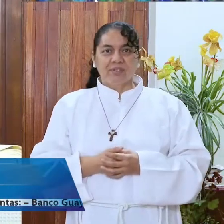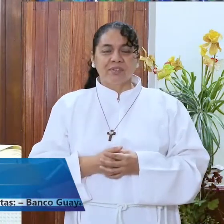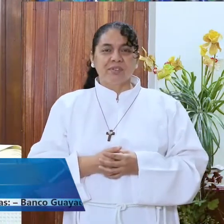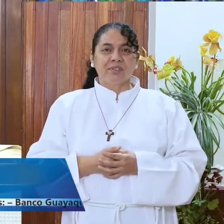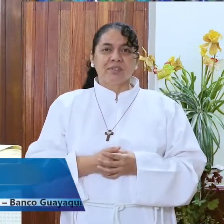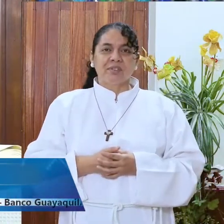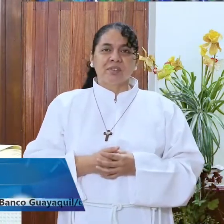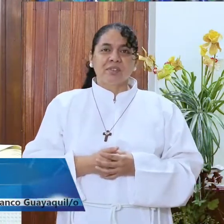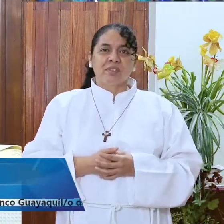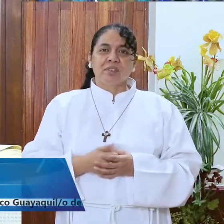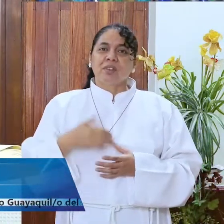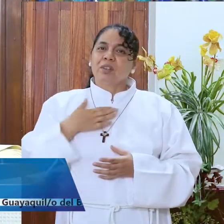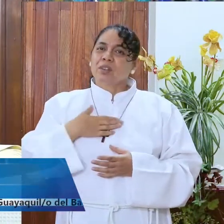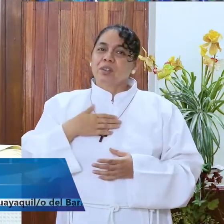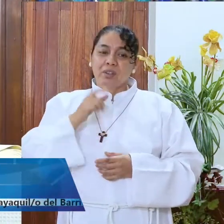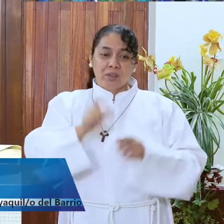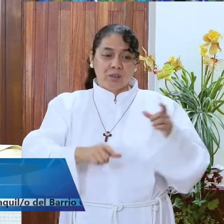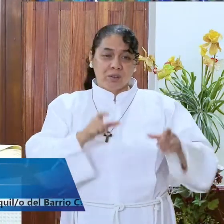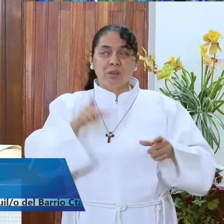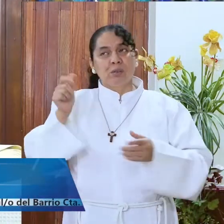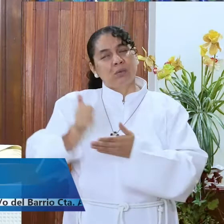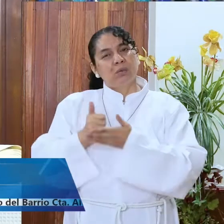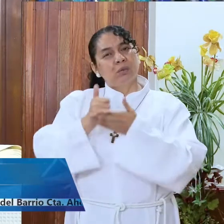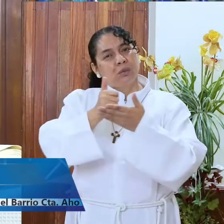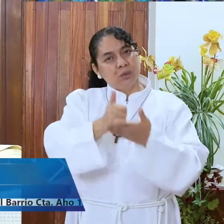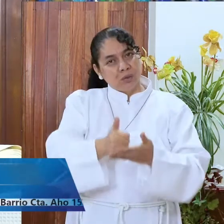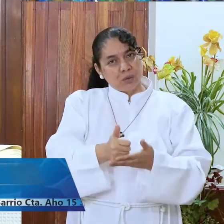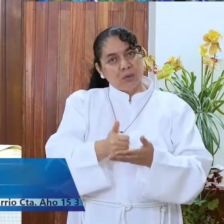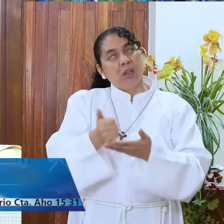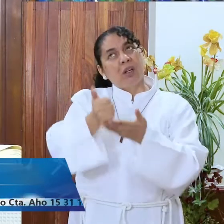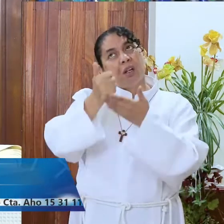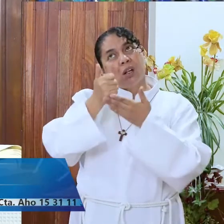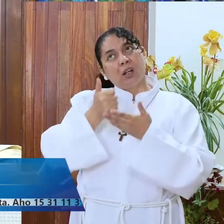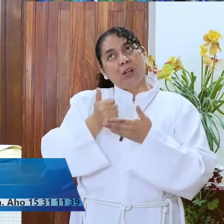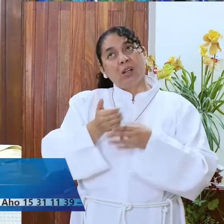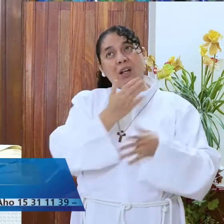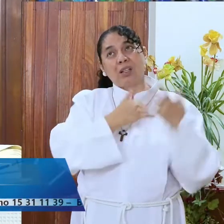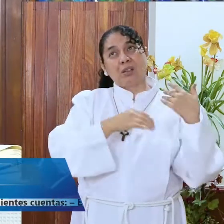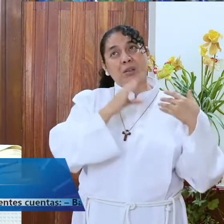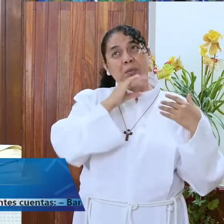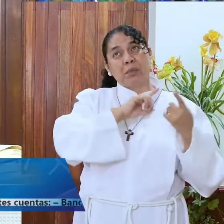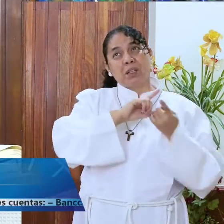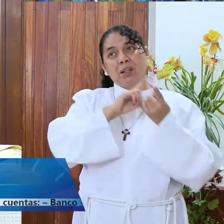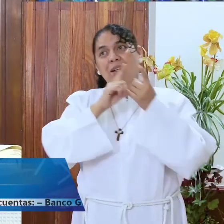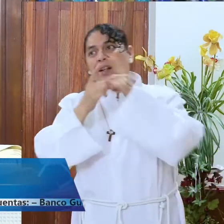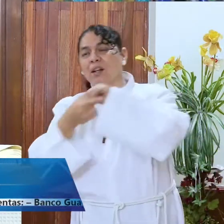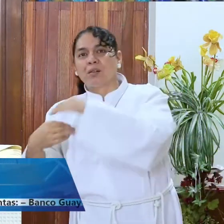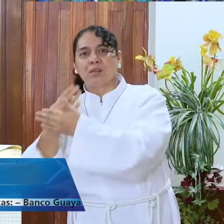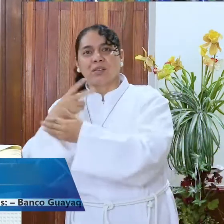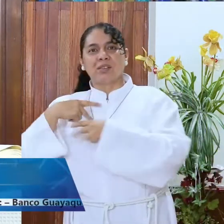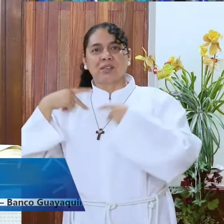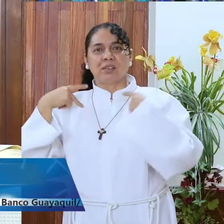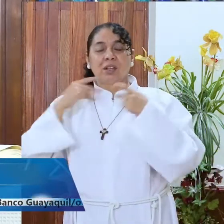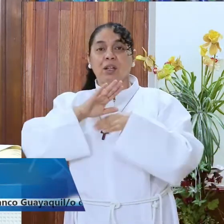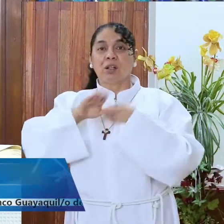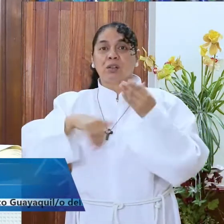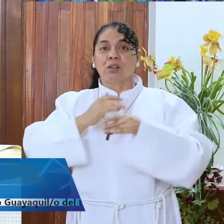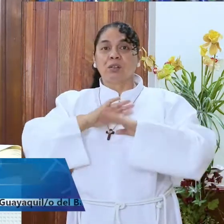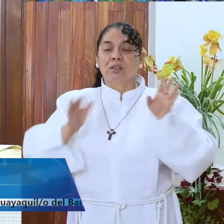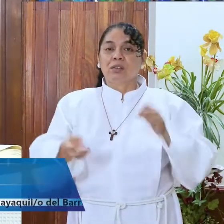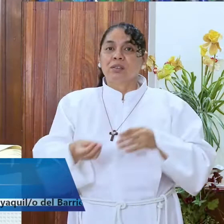asiste señor a tu pueblo y haz que pasemos del antiguo pecado a la vida nueva los que hemos sido